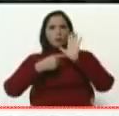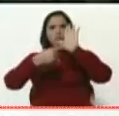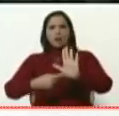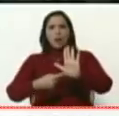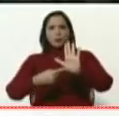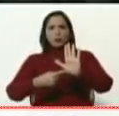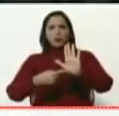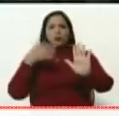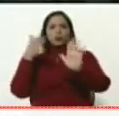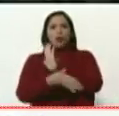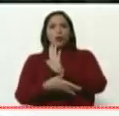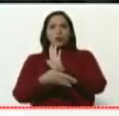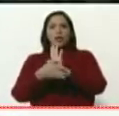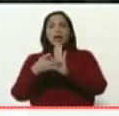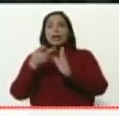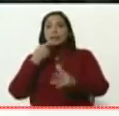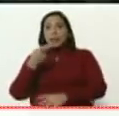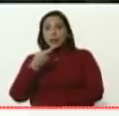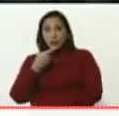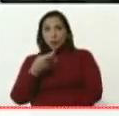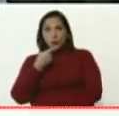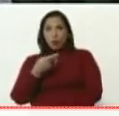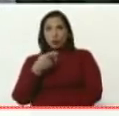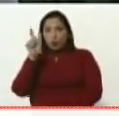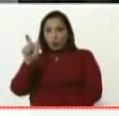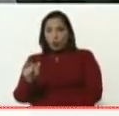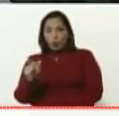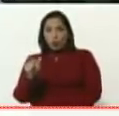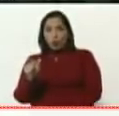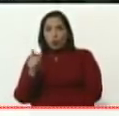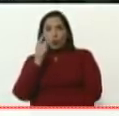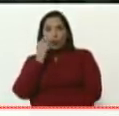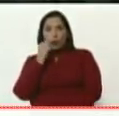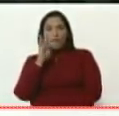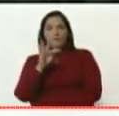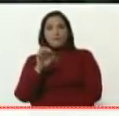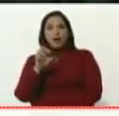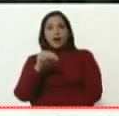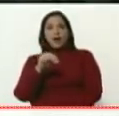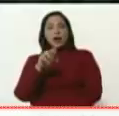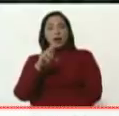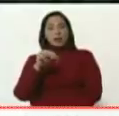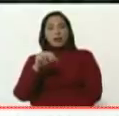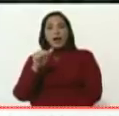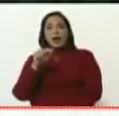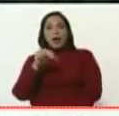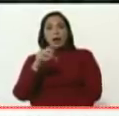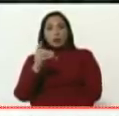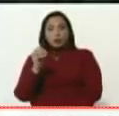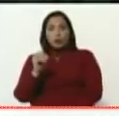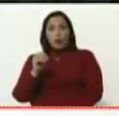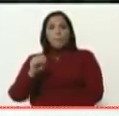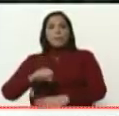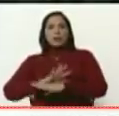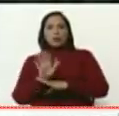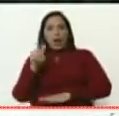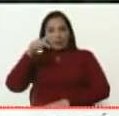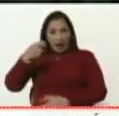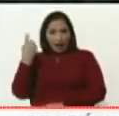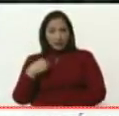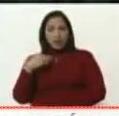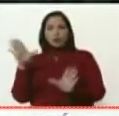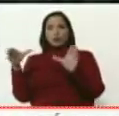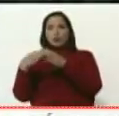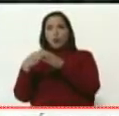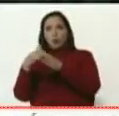los testimonios del señor Oro, alias Oro Negro, Fernando Orozco. En la madrugada de ayer, un grupo